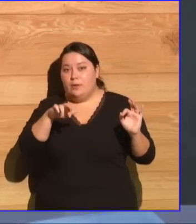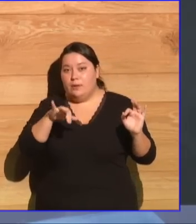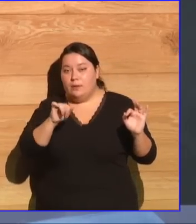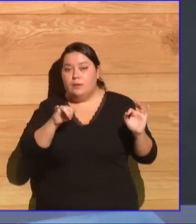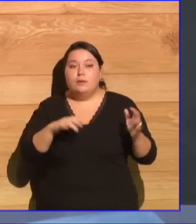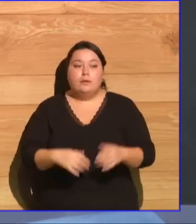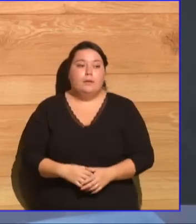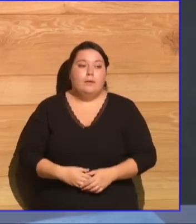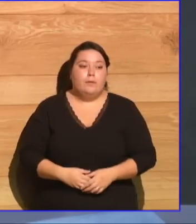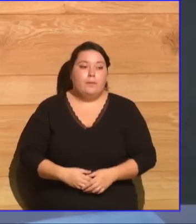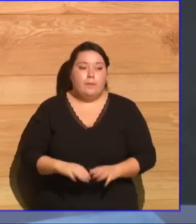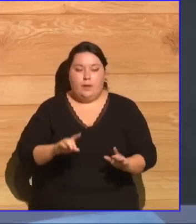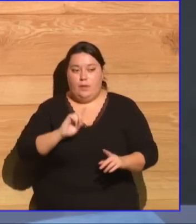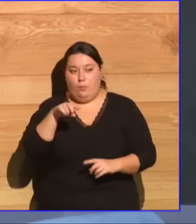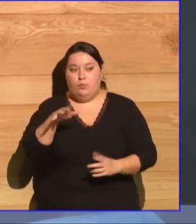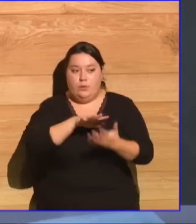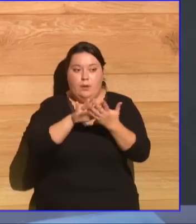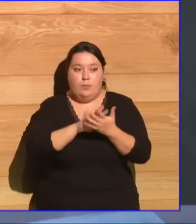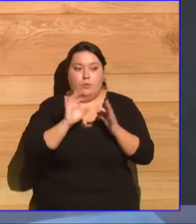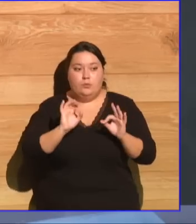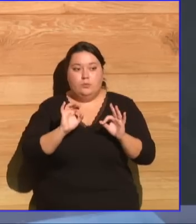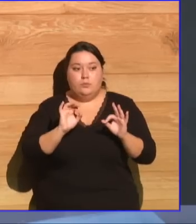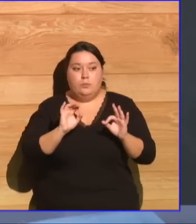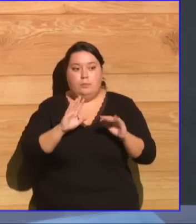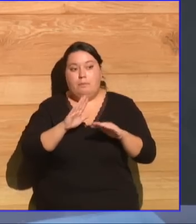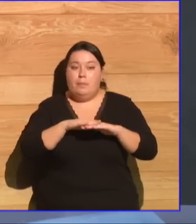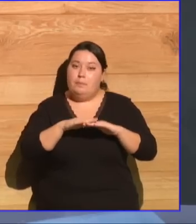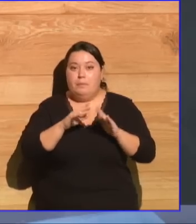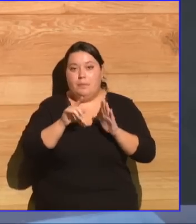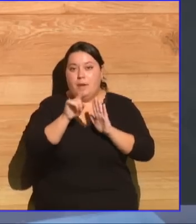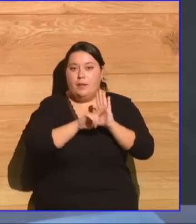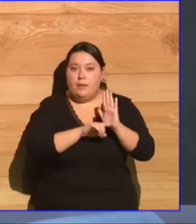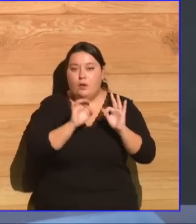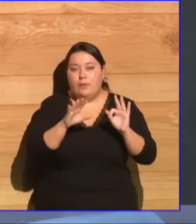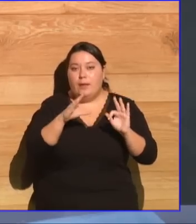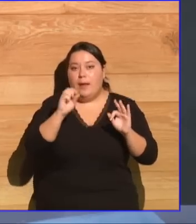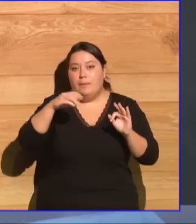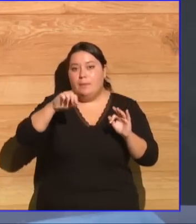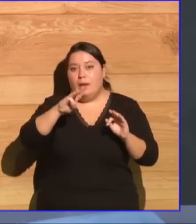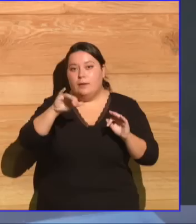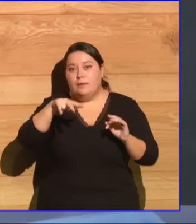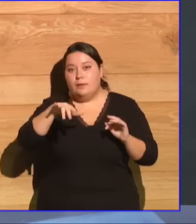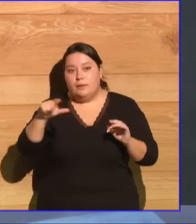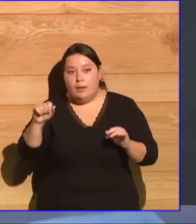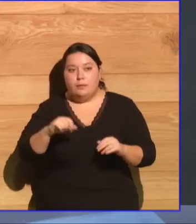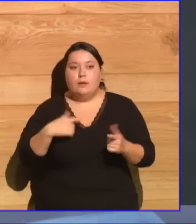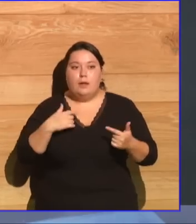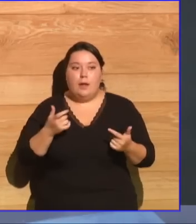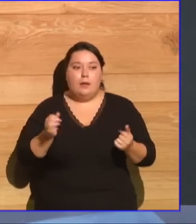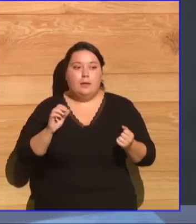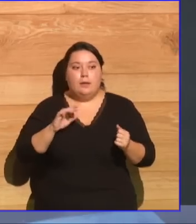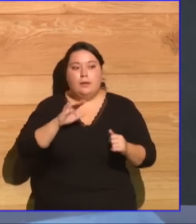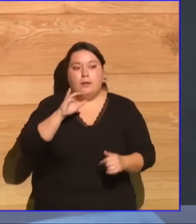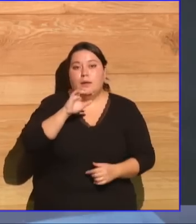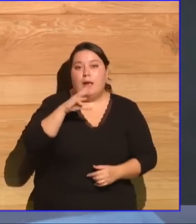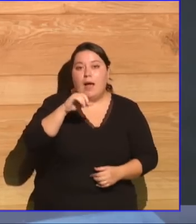sucede a veces, igual que luego ya lo hablaremos. En Hook, por ejemplo, para los diálogos de Campanilla, cuando se enfada y cuando pues llama a Carrie Fisher, por